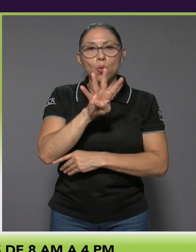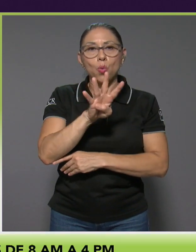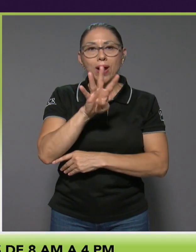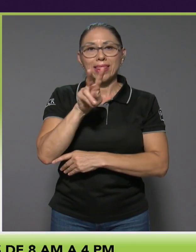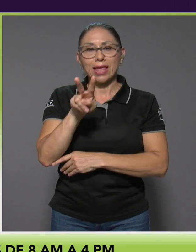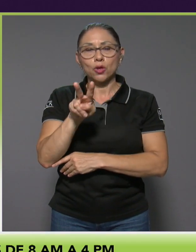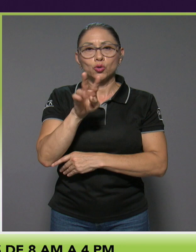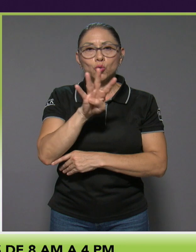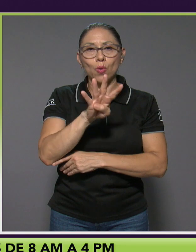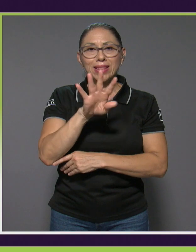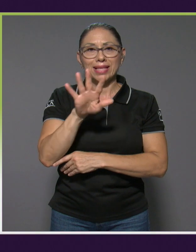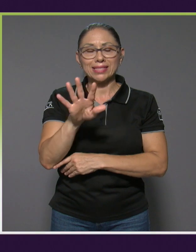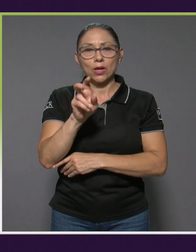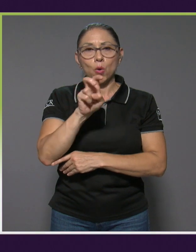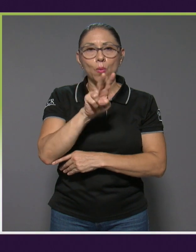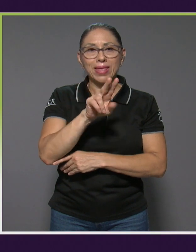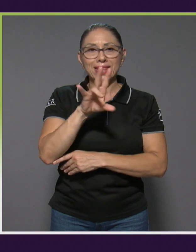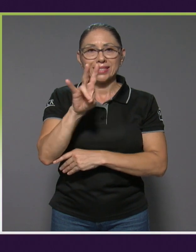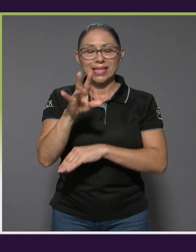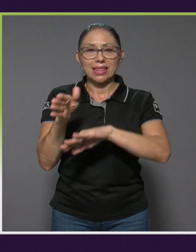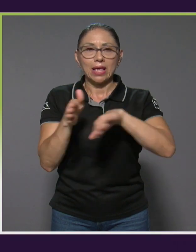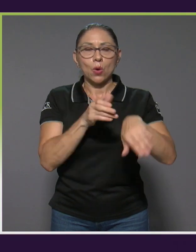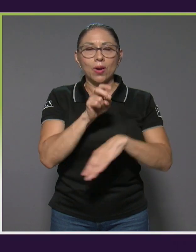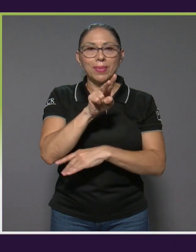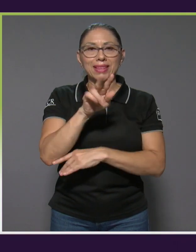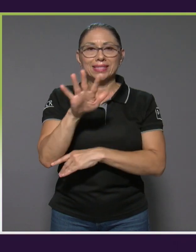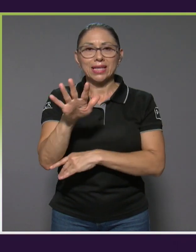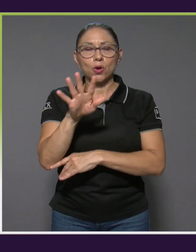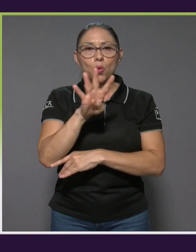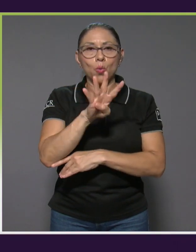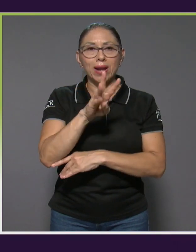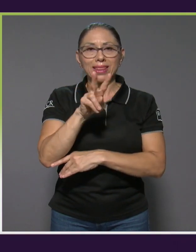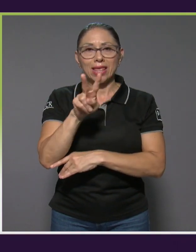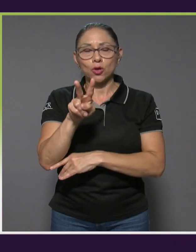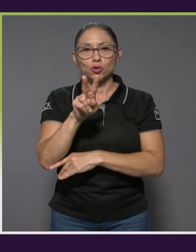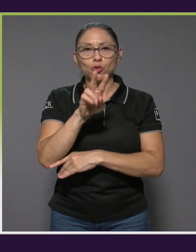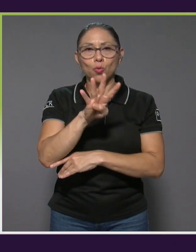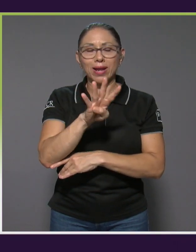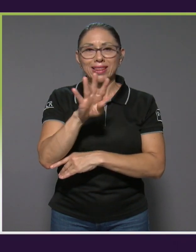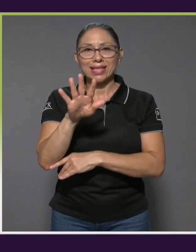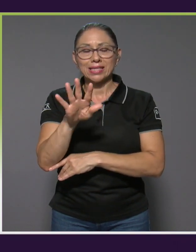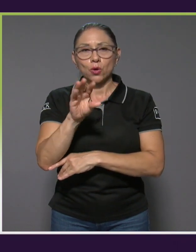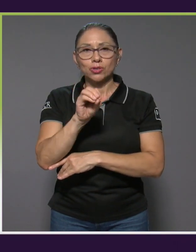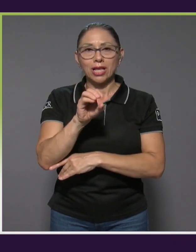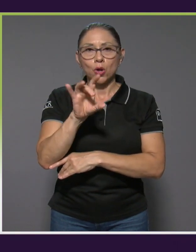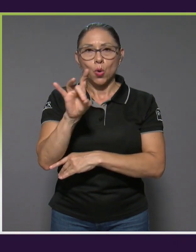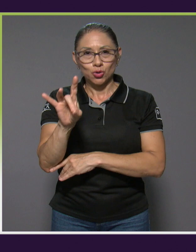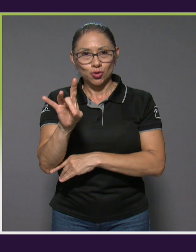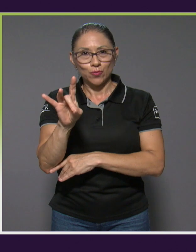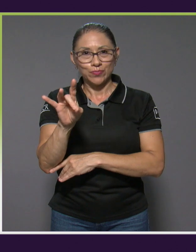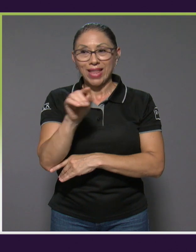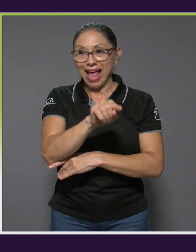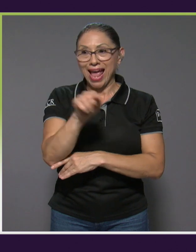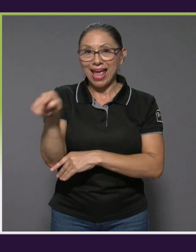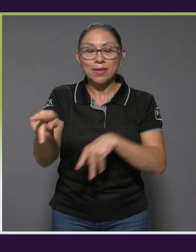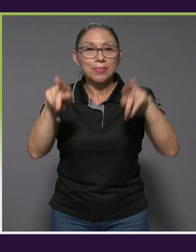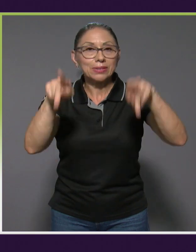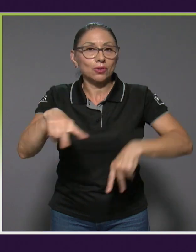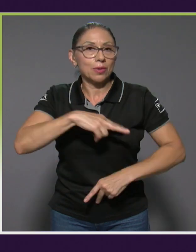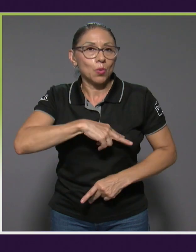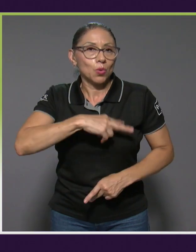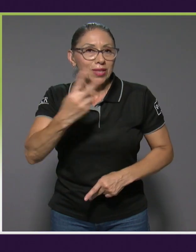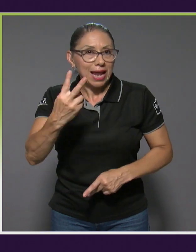42 45 27 o el 25 42 45 08, en donde están personas